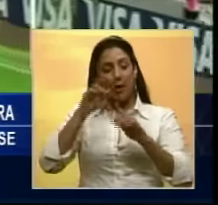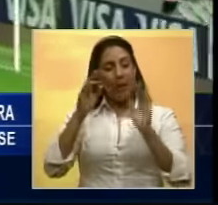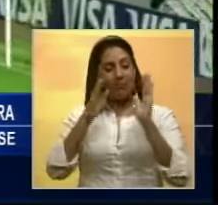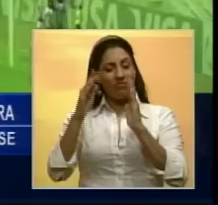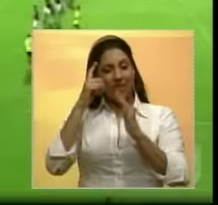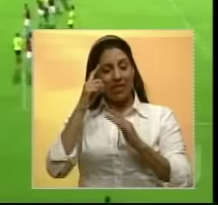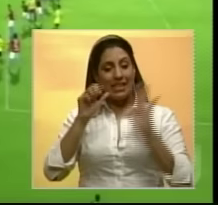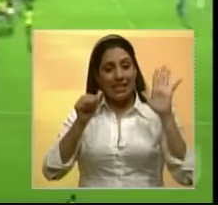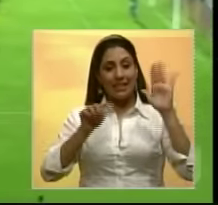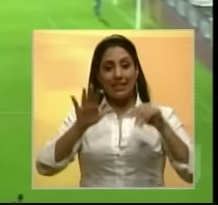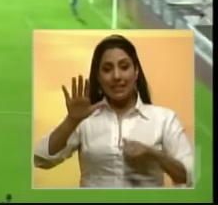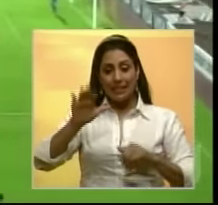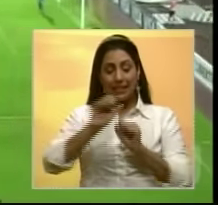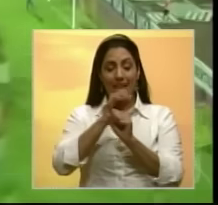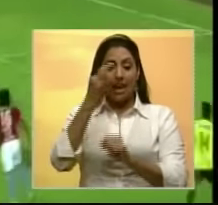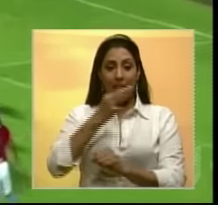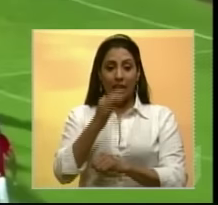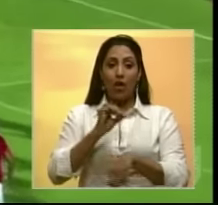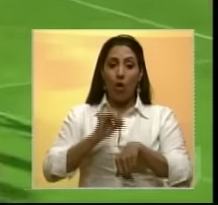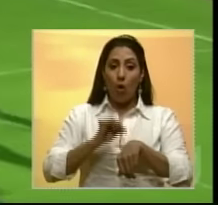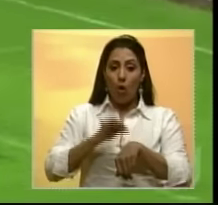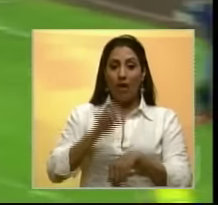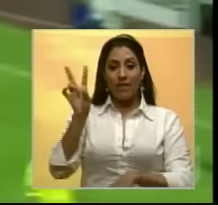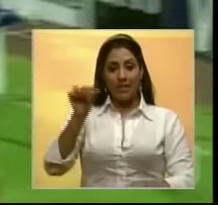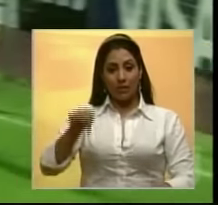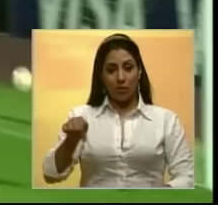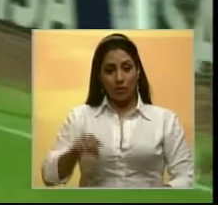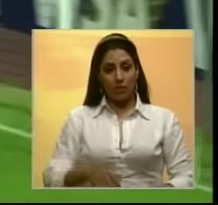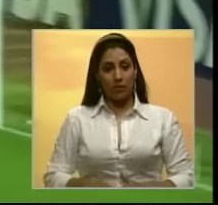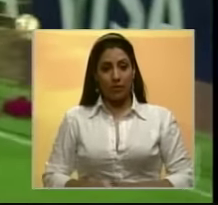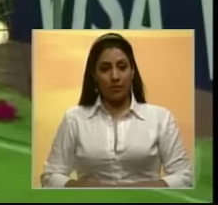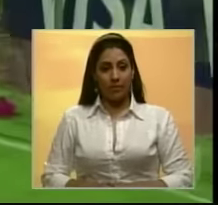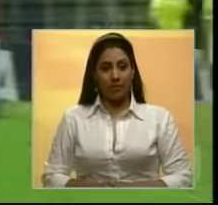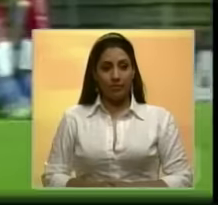programado para las 6:15 de la tarde, hora de Venezuela.